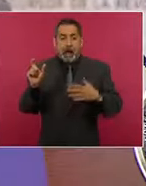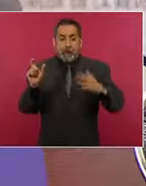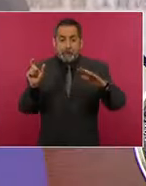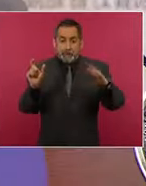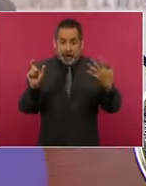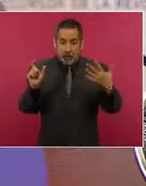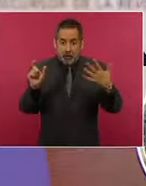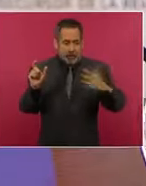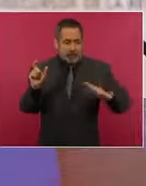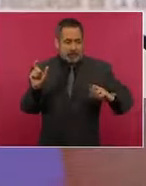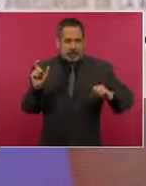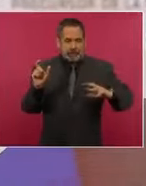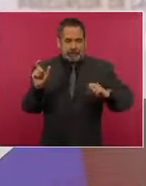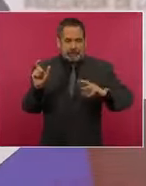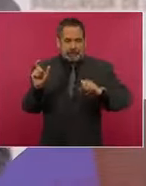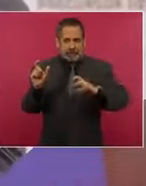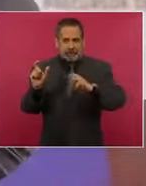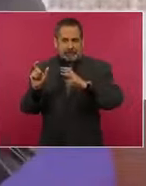empezó el brazo.